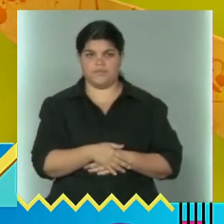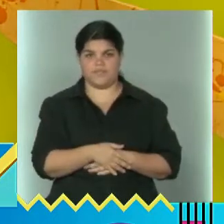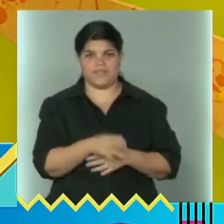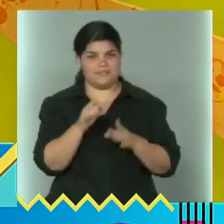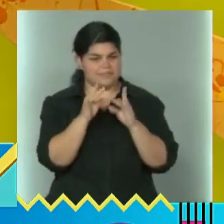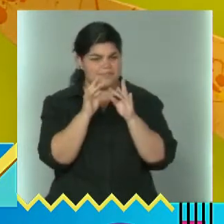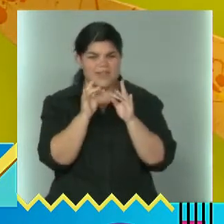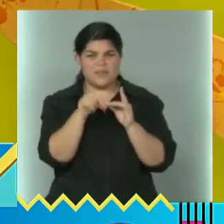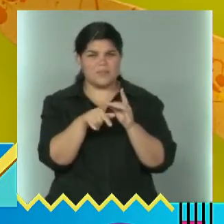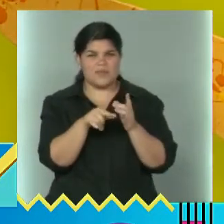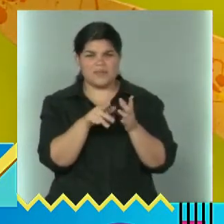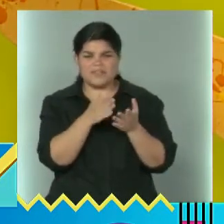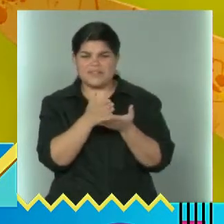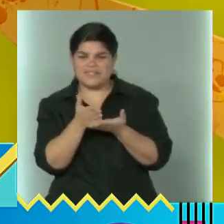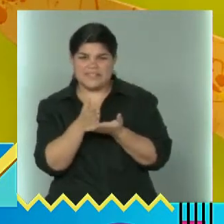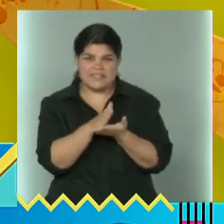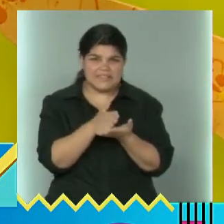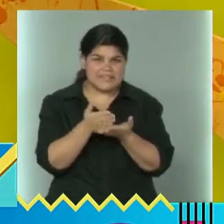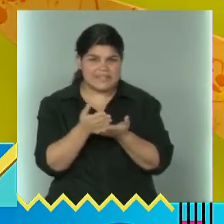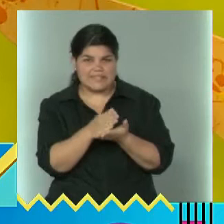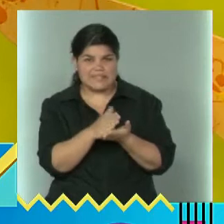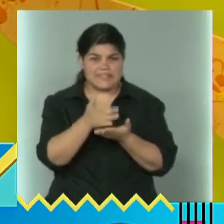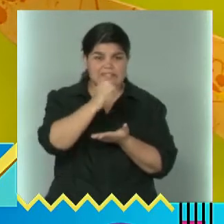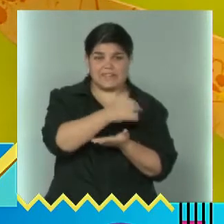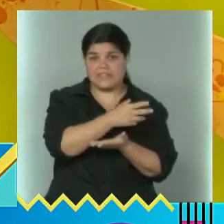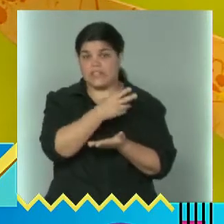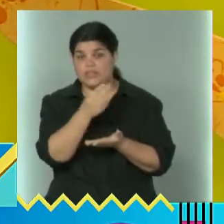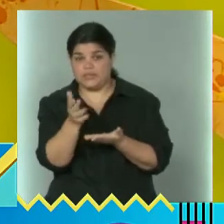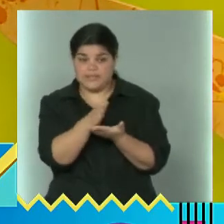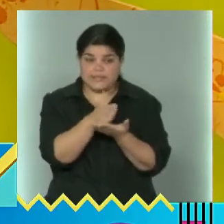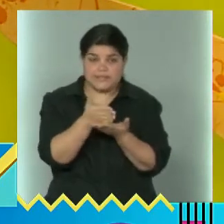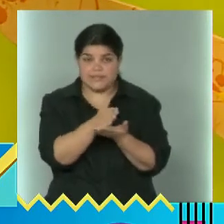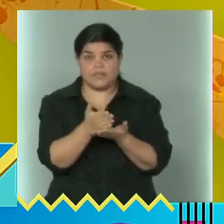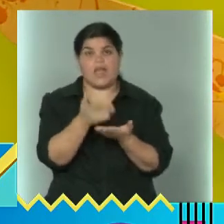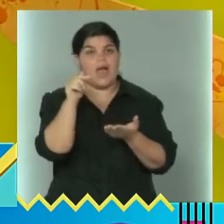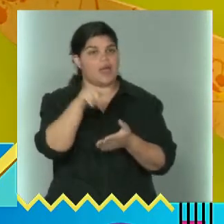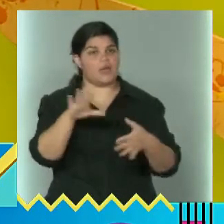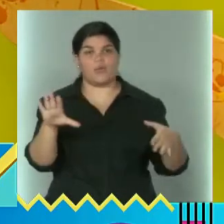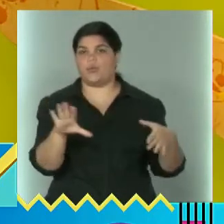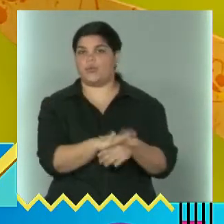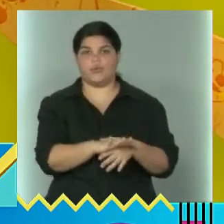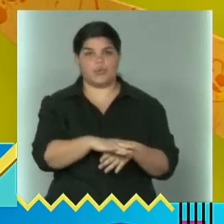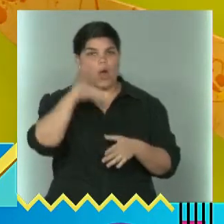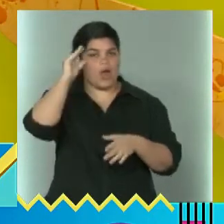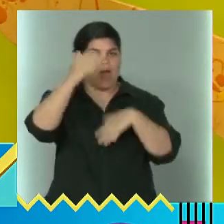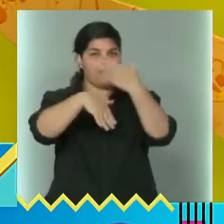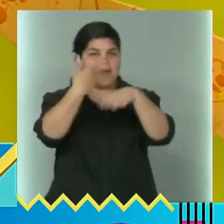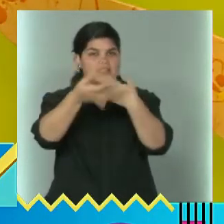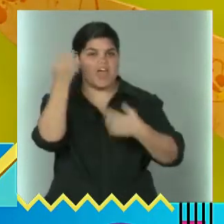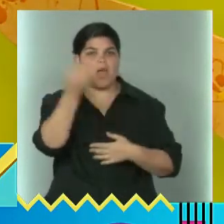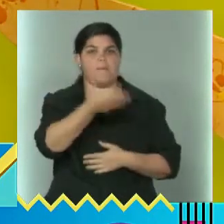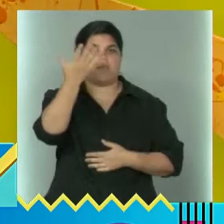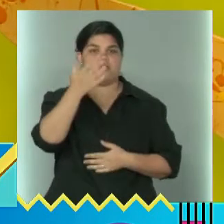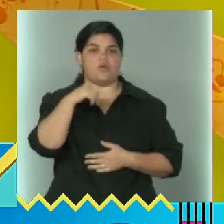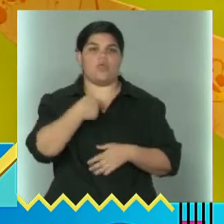finito el lugar en donde se puede y no se puede. Entonces ahí es donde está el entrenamiento experto que nosotros vamos adquiriendo a lo largo del